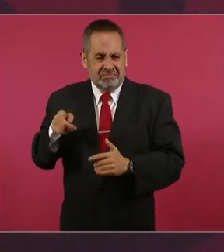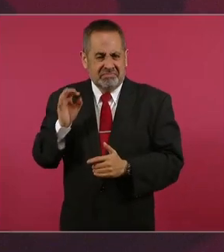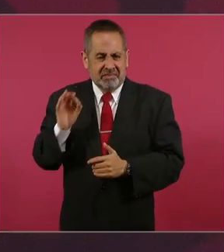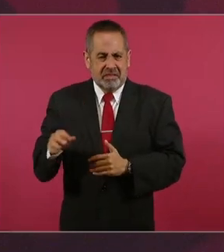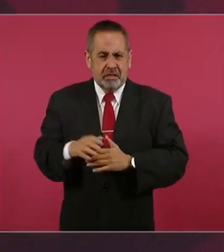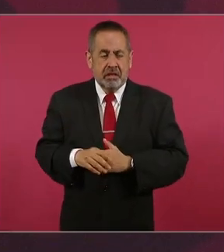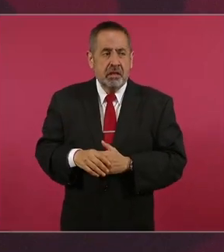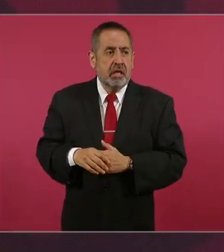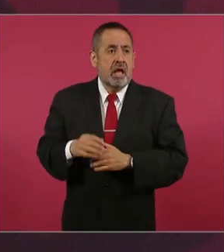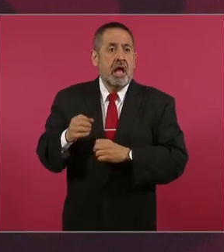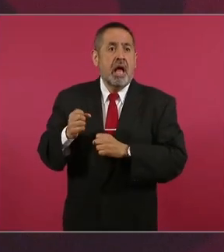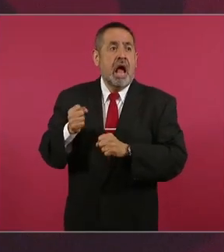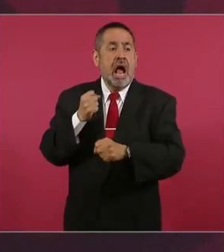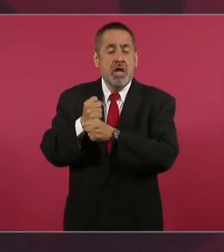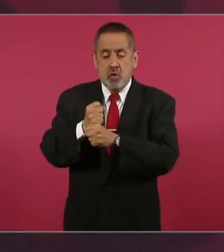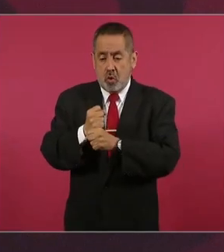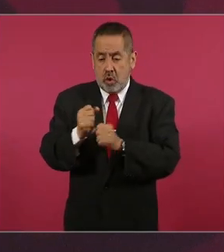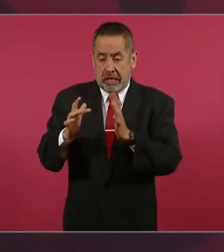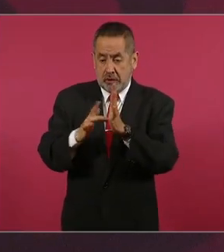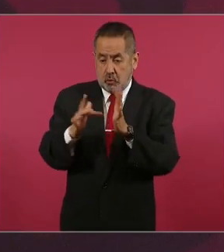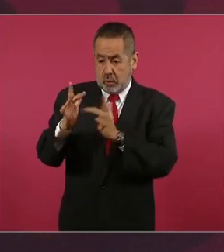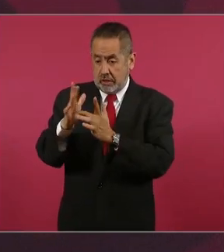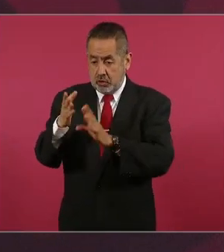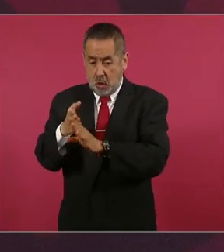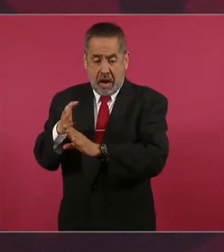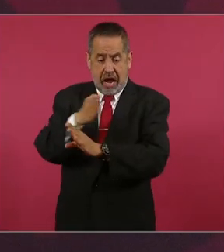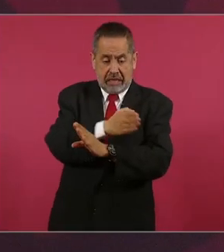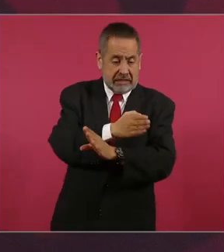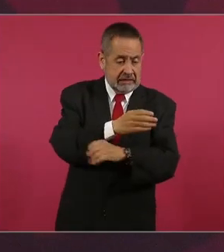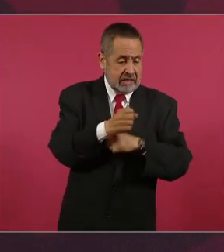del siglo III antes de Cristo,